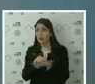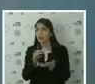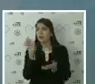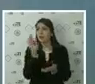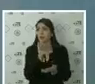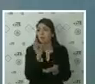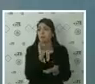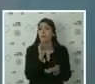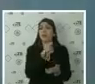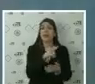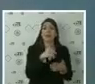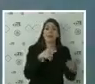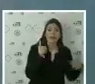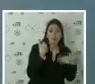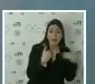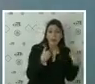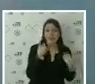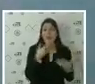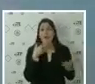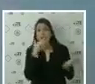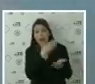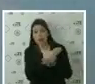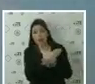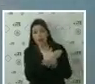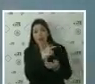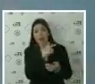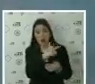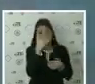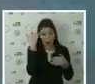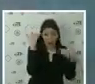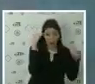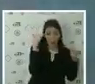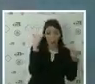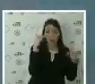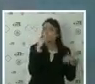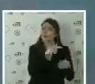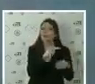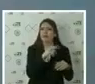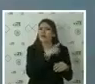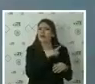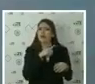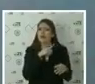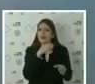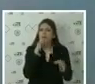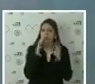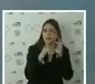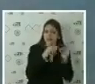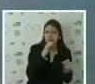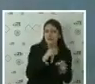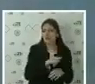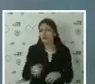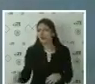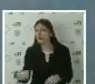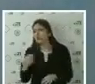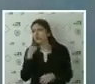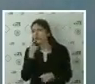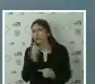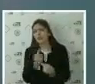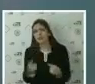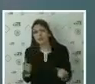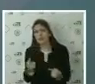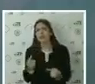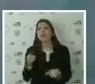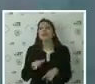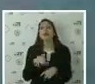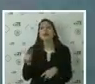de diversión o tal, donde tienen que ir adultos, más bien la publicidad va enfocada a los niños y niñas porque son quienes convencen a